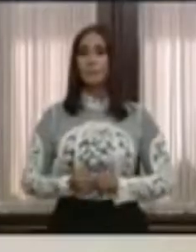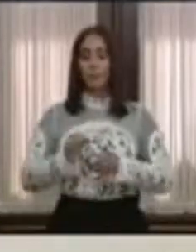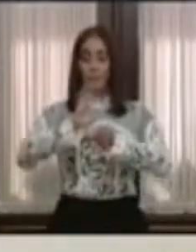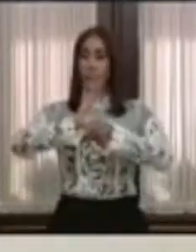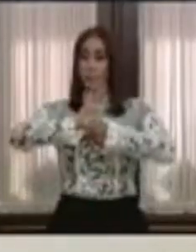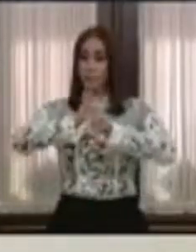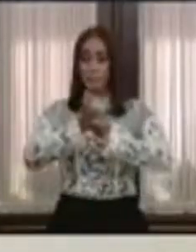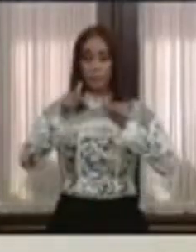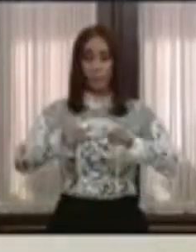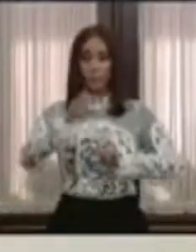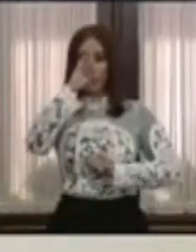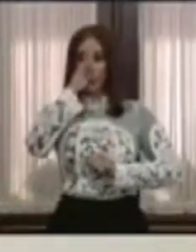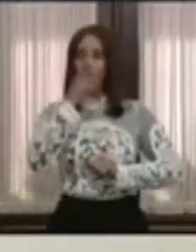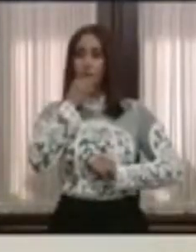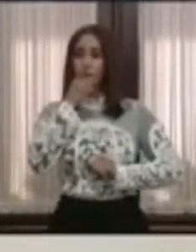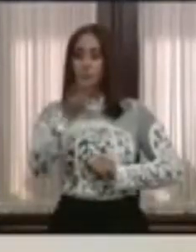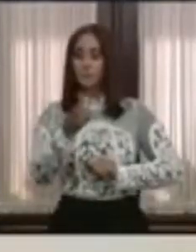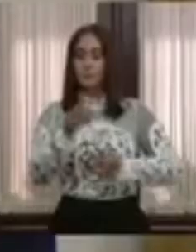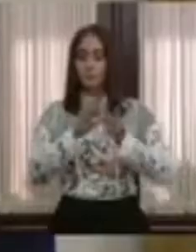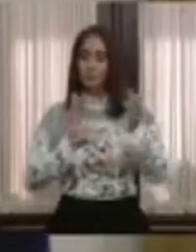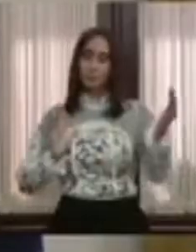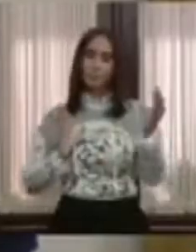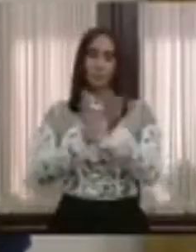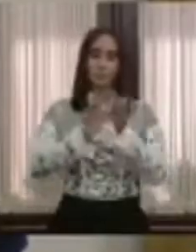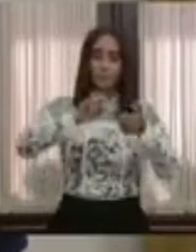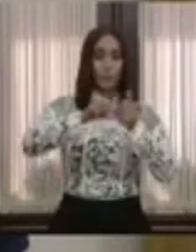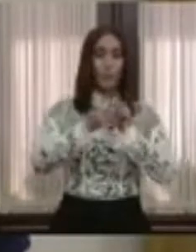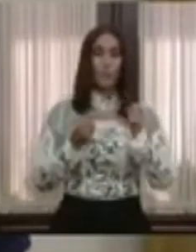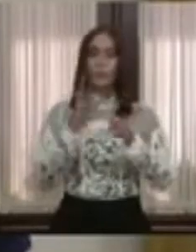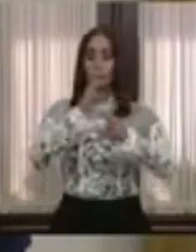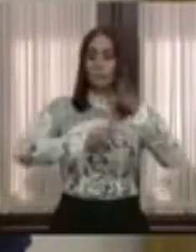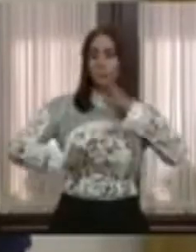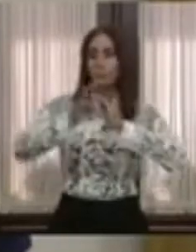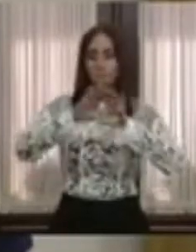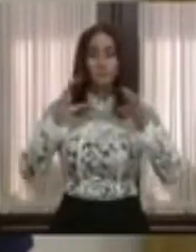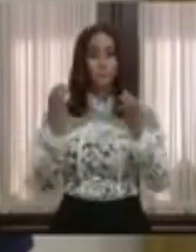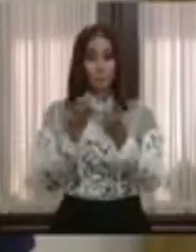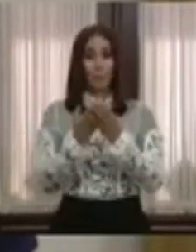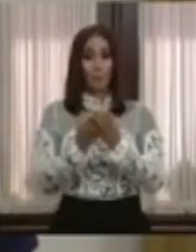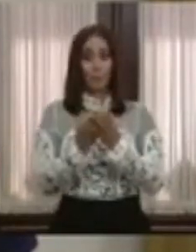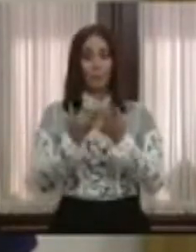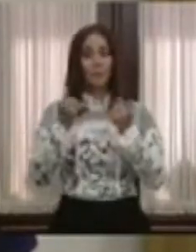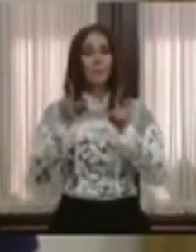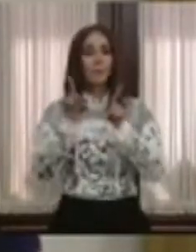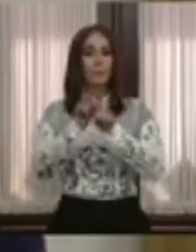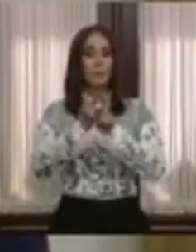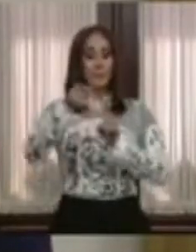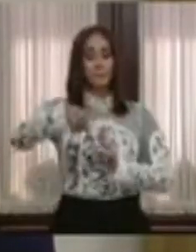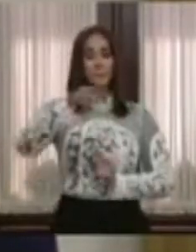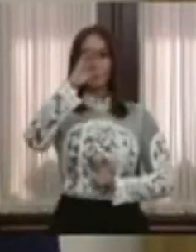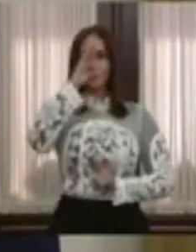del COVID-19 ha afectado el turismo en el mundo y por ende en la República